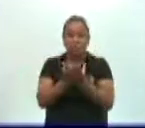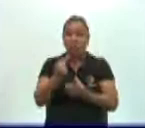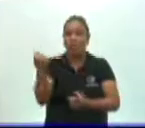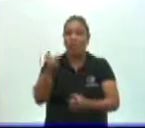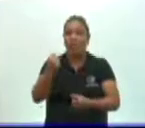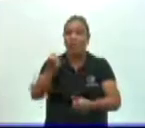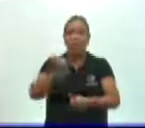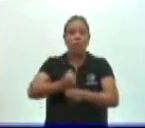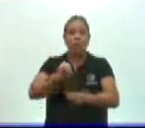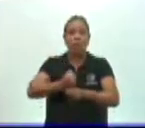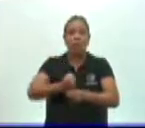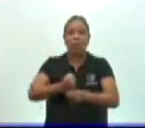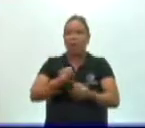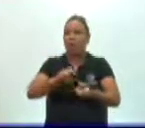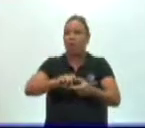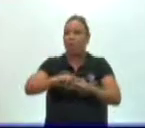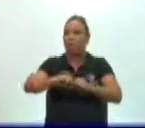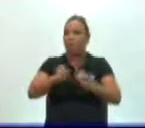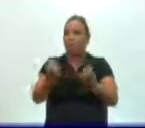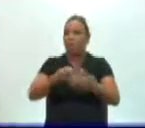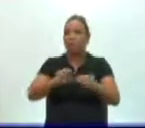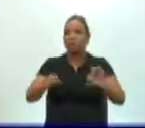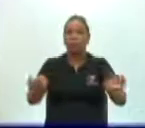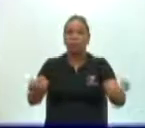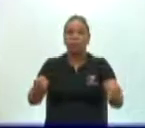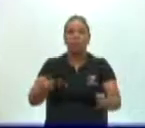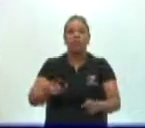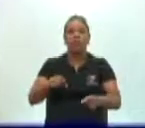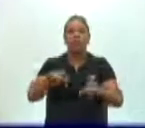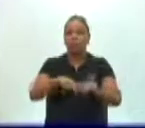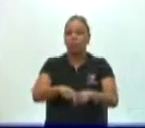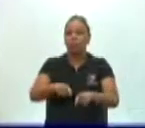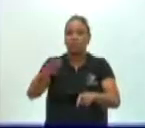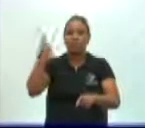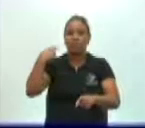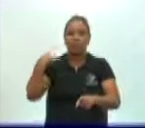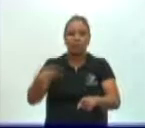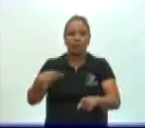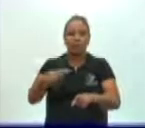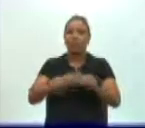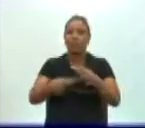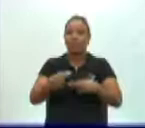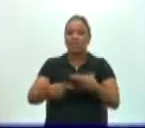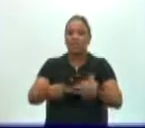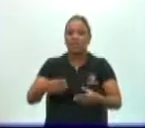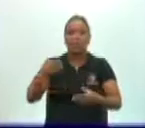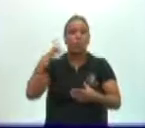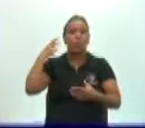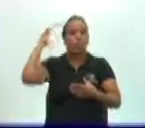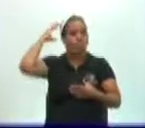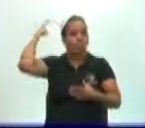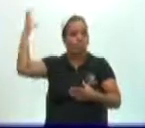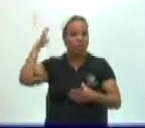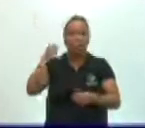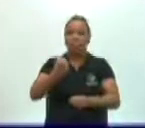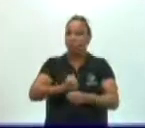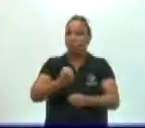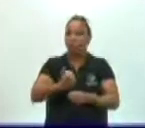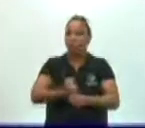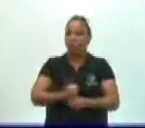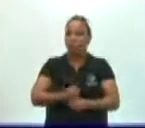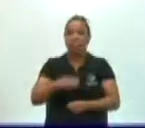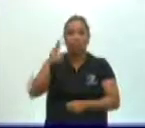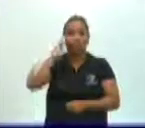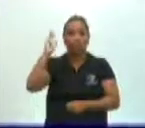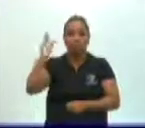se enfrentaron directamente a la burguesía para establecer un gobierno de los obreros. Recordemos con esta cápsula que nos